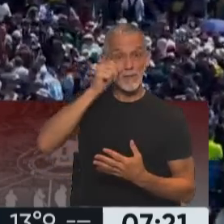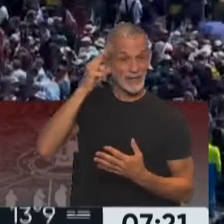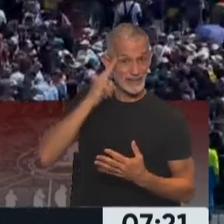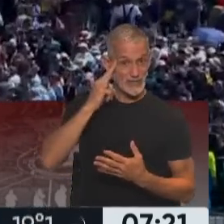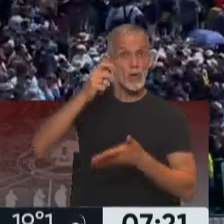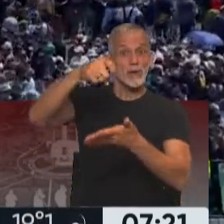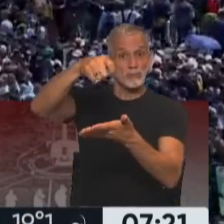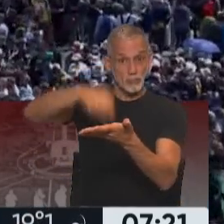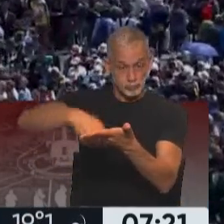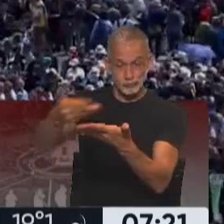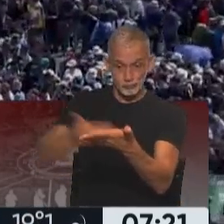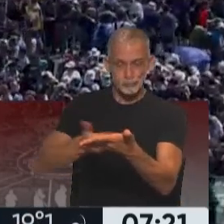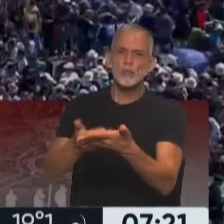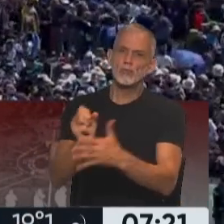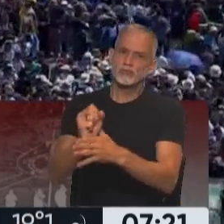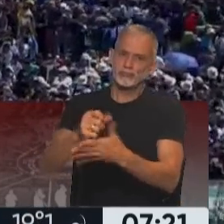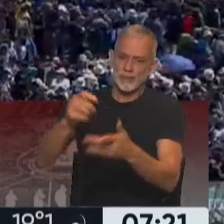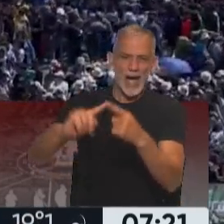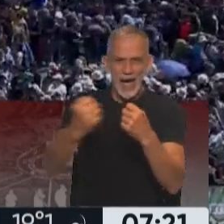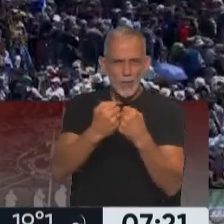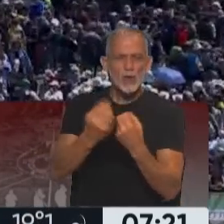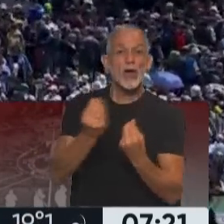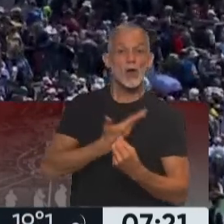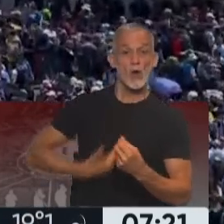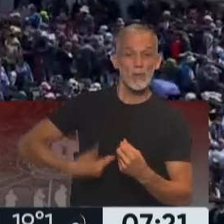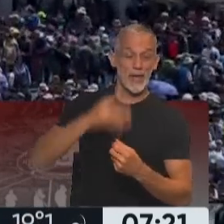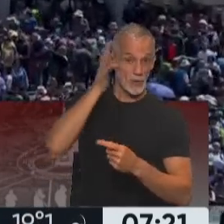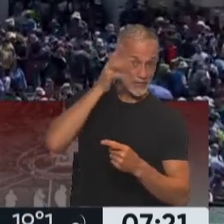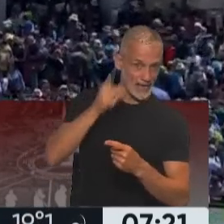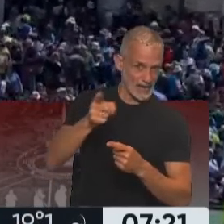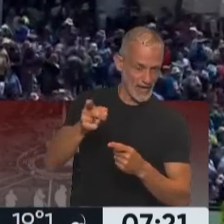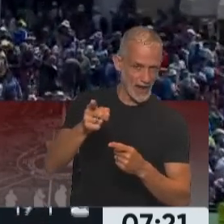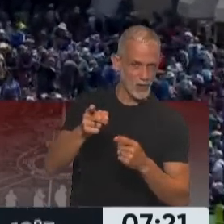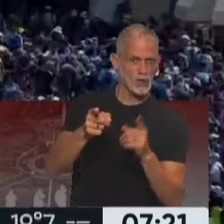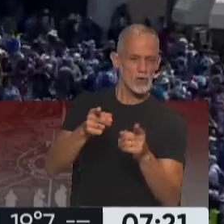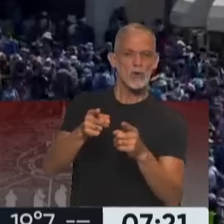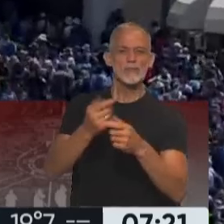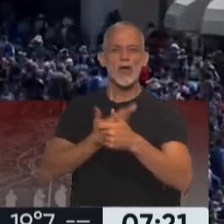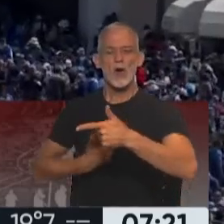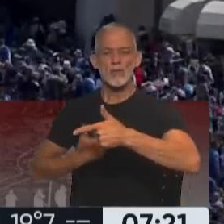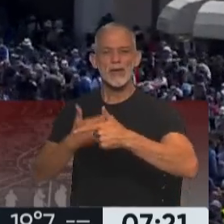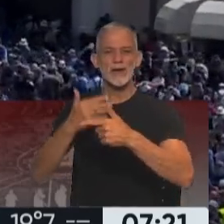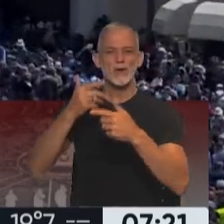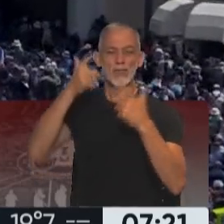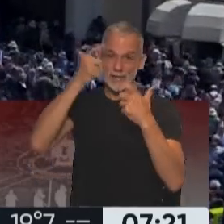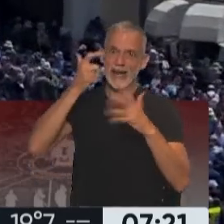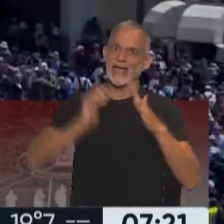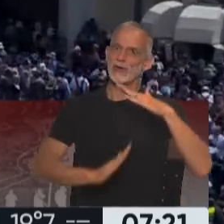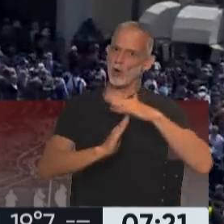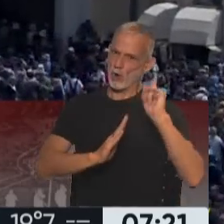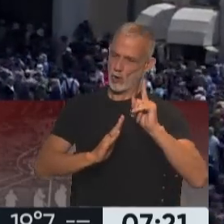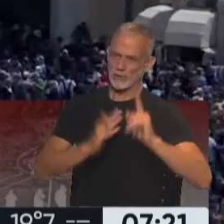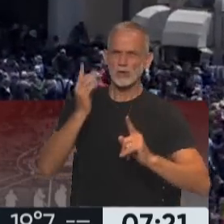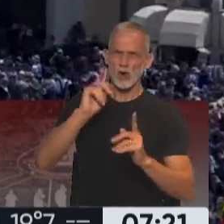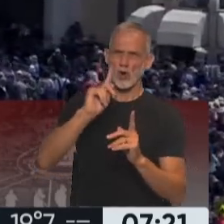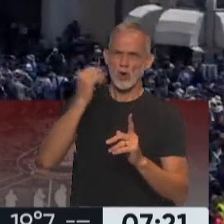firmó un famoso acuerdo entre el gobierno italiano el gobierno del Reino de Italia, no, perdón, ya